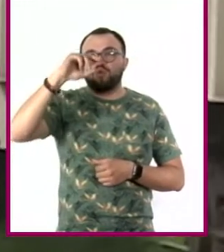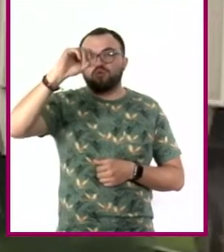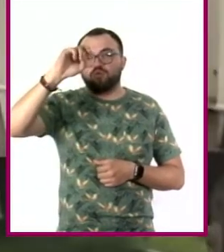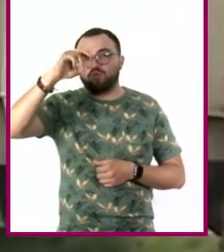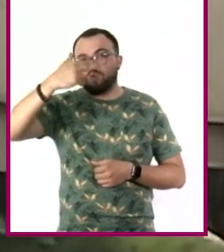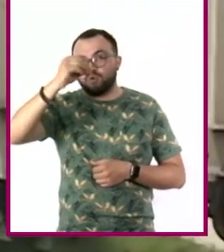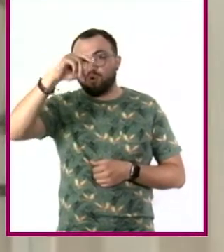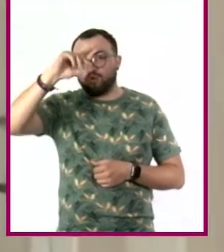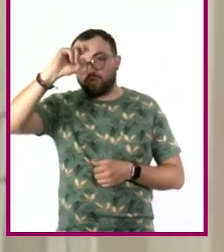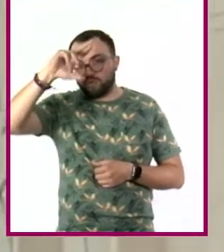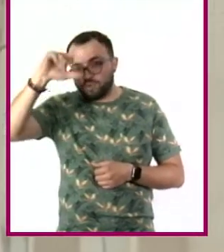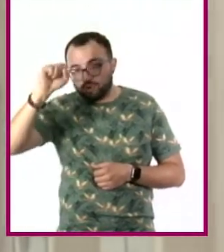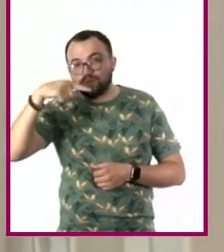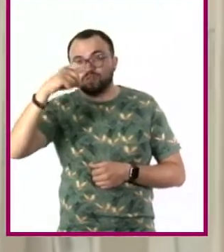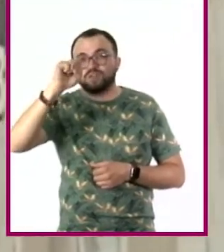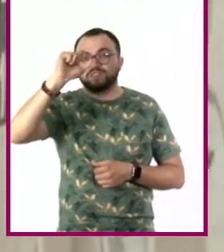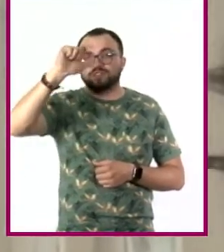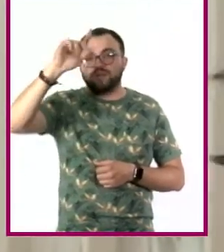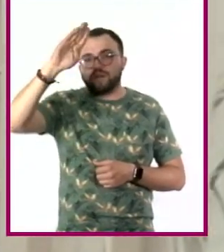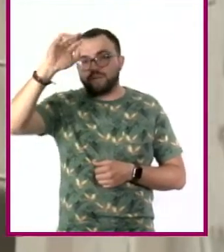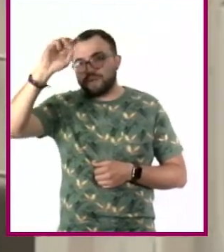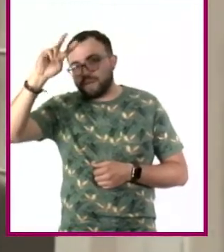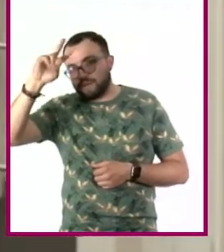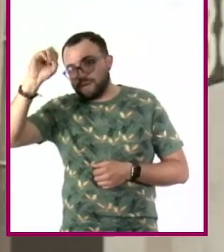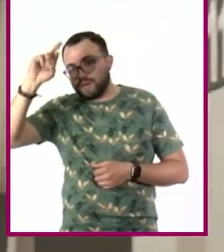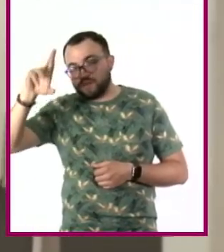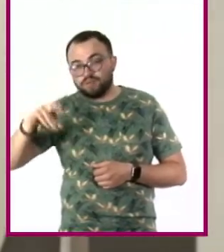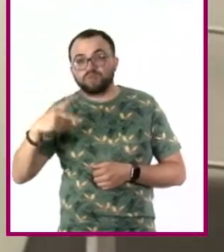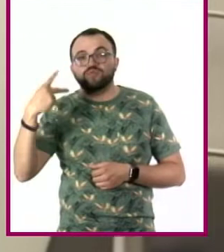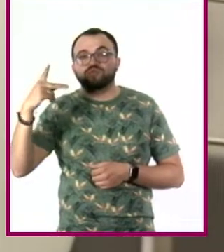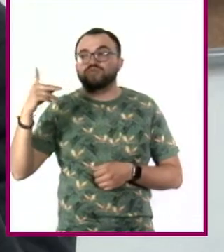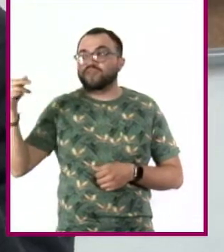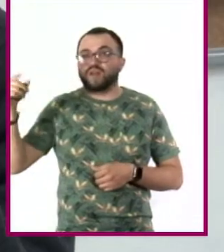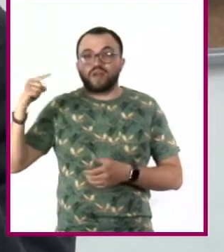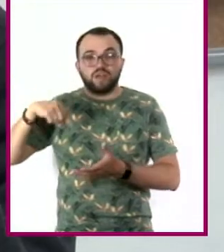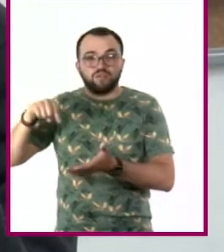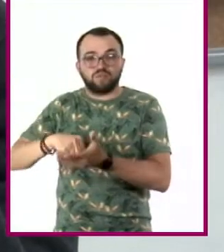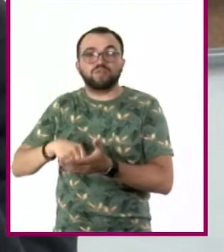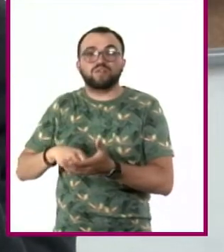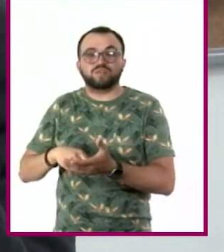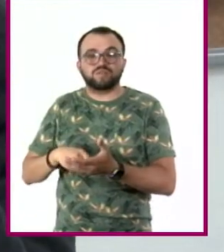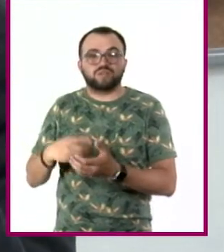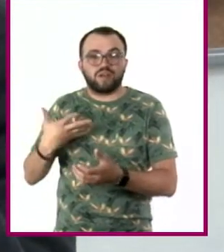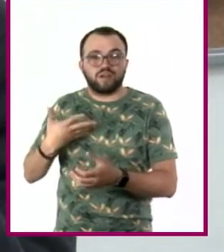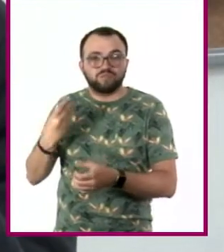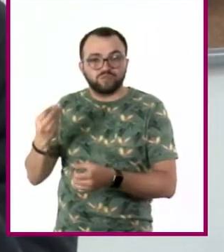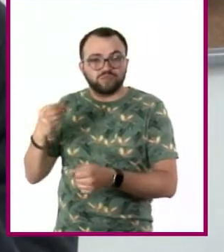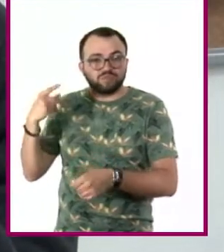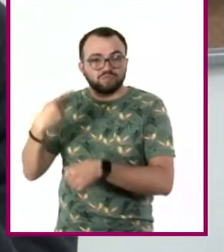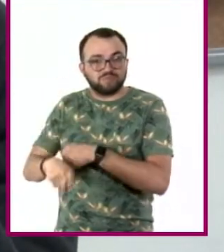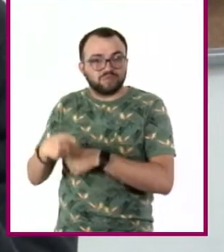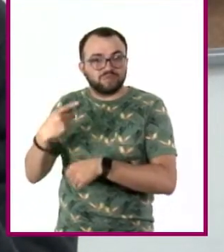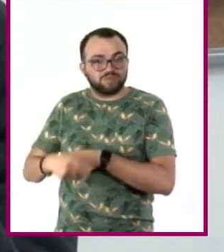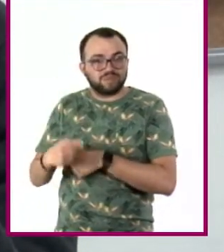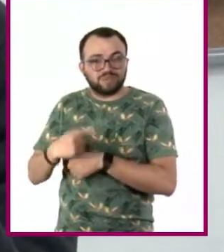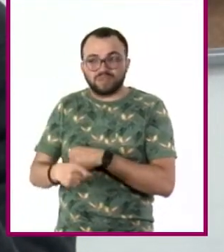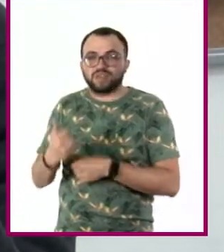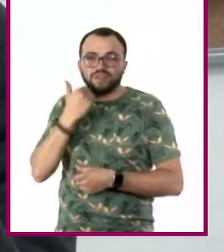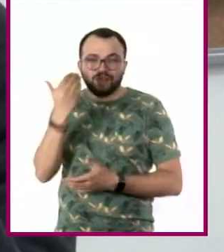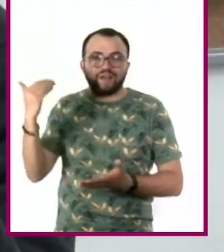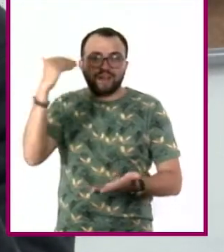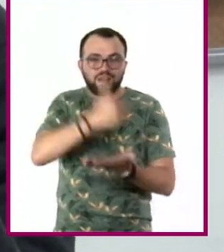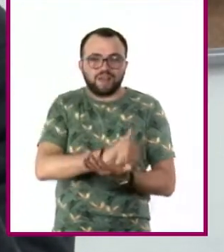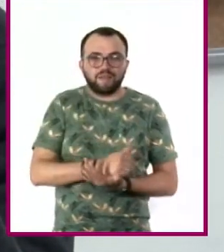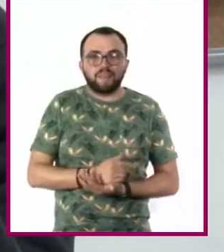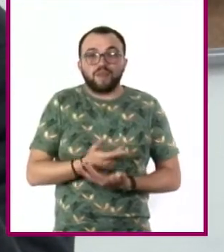dejan otra opción, y su lugar de destino se vuelve un lugar de refugio. Pero, ¿qué tan complicado es para un país como México